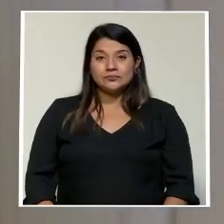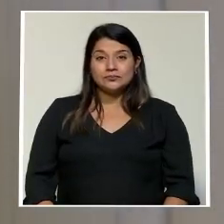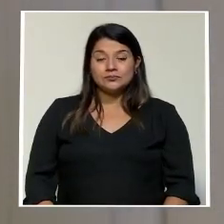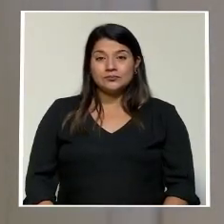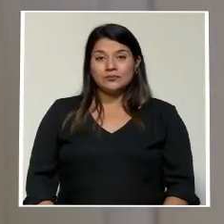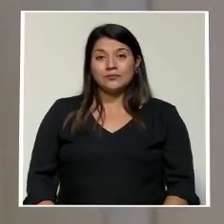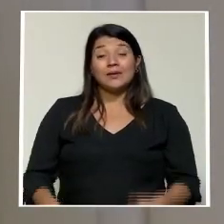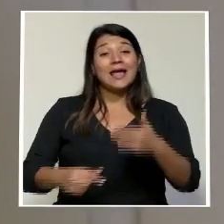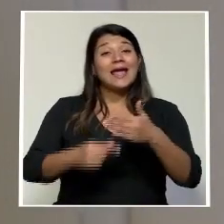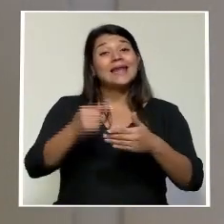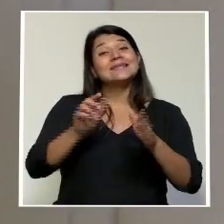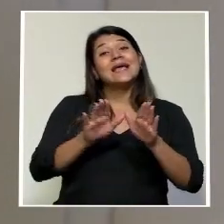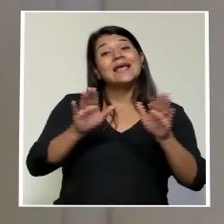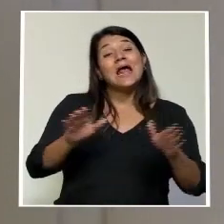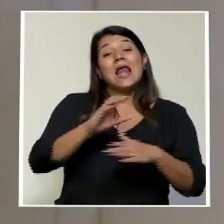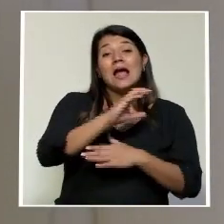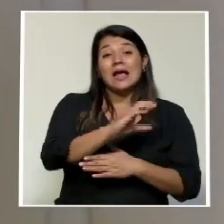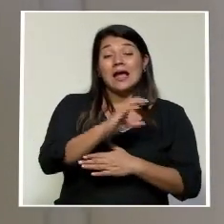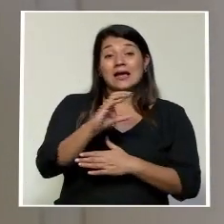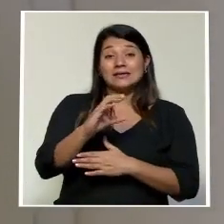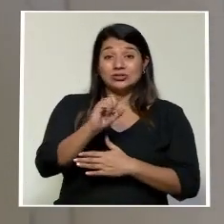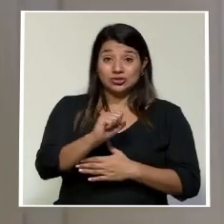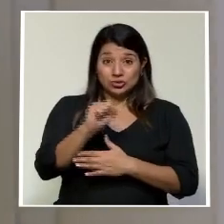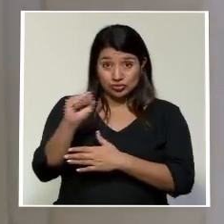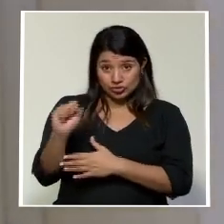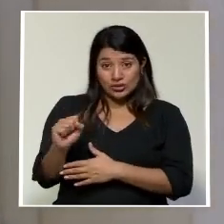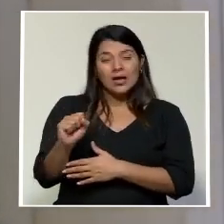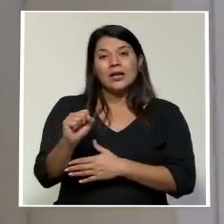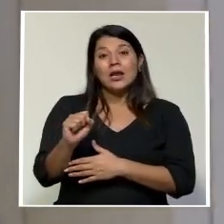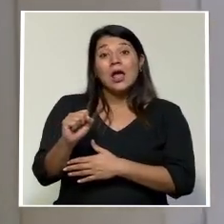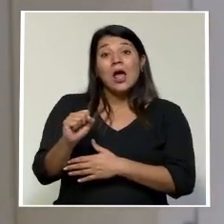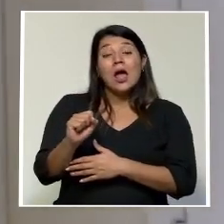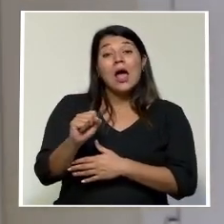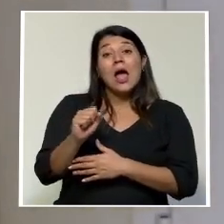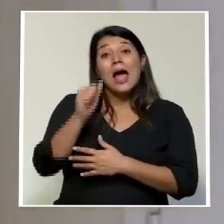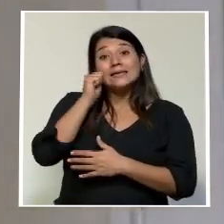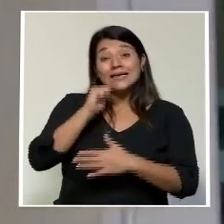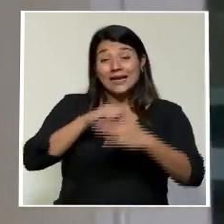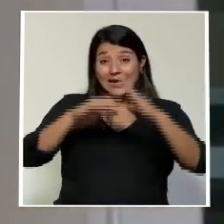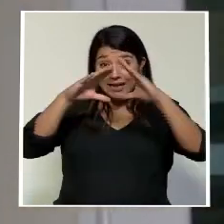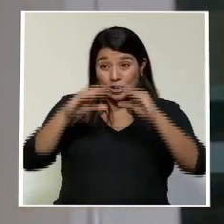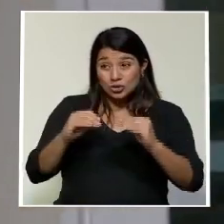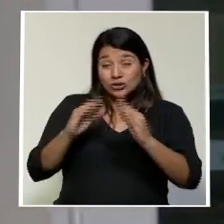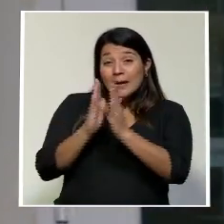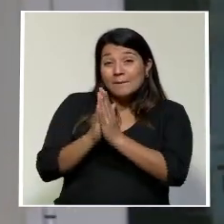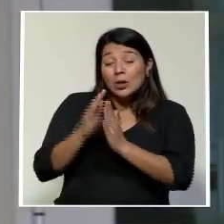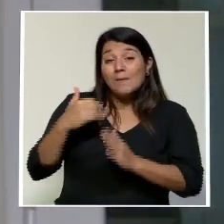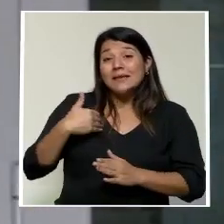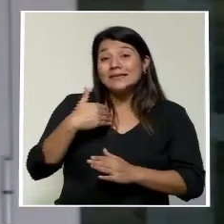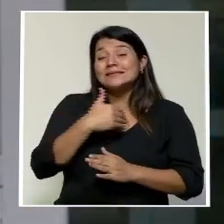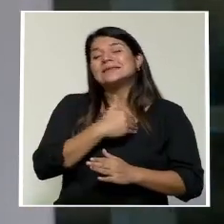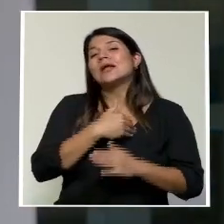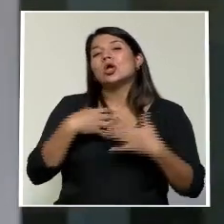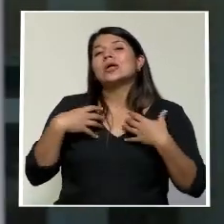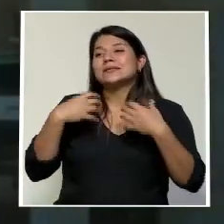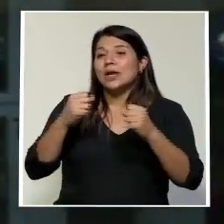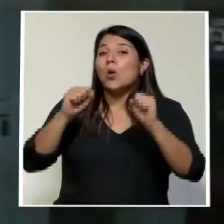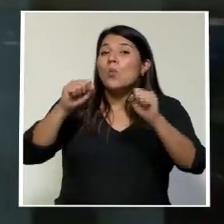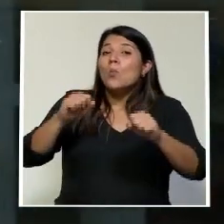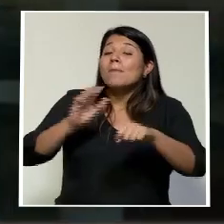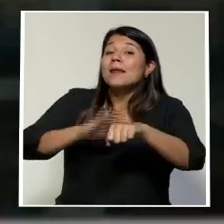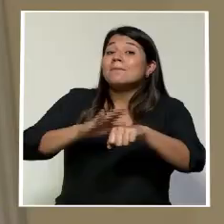La Gerencia General de la Caja Costarricense del Seguro Social solicitó la noche de este jueves al Ministerio de Salud la reactivación del uso de camas en los